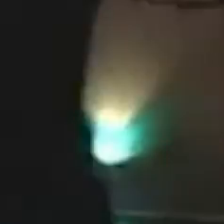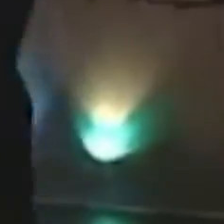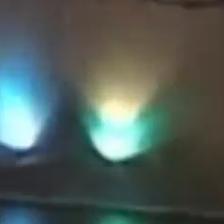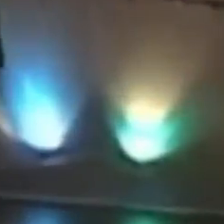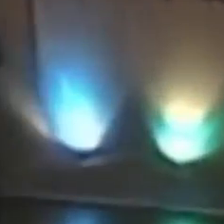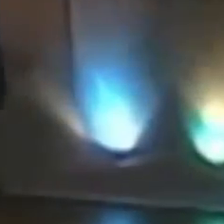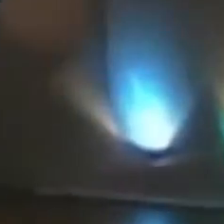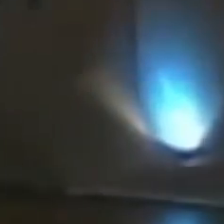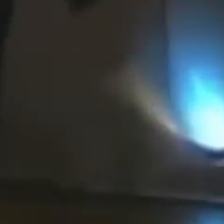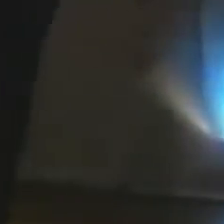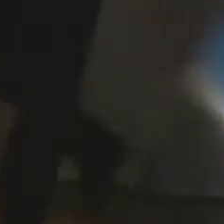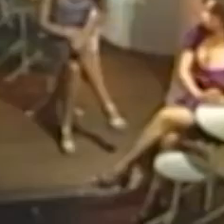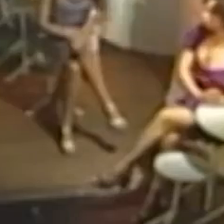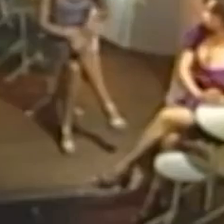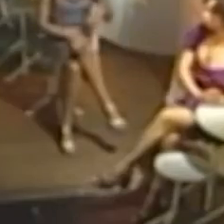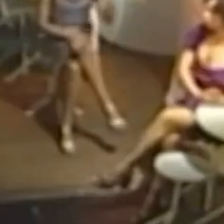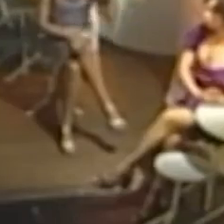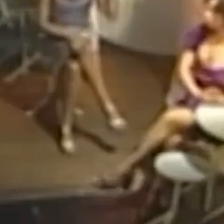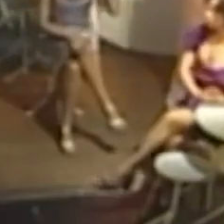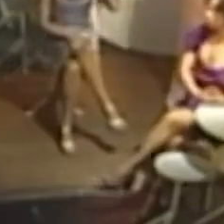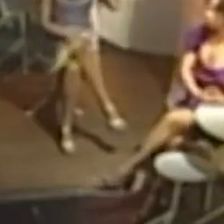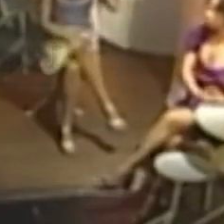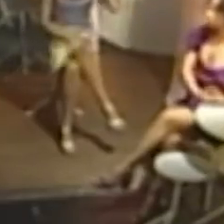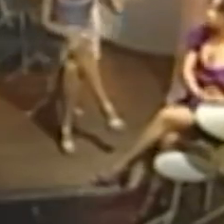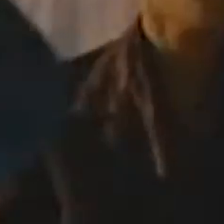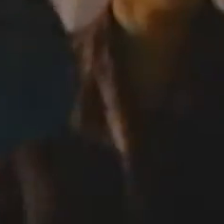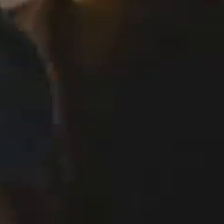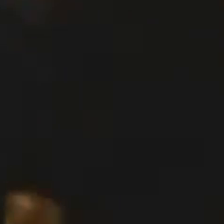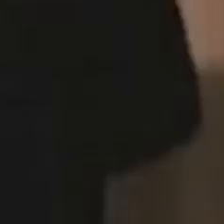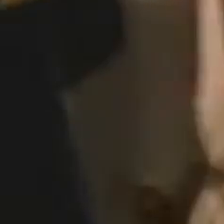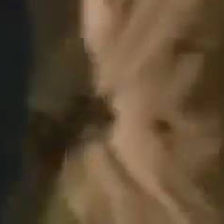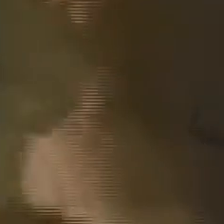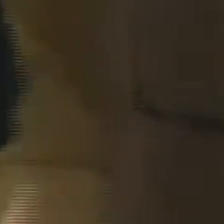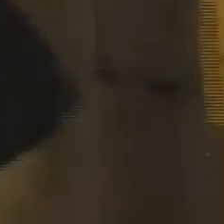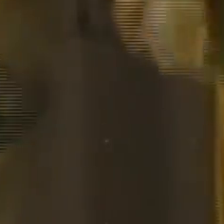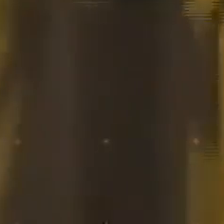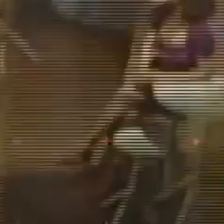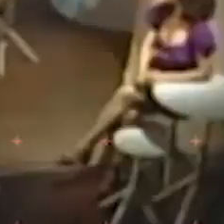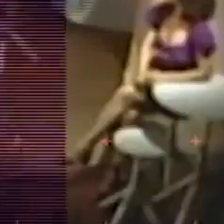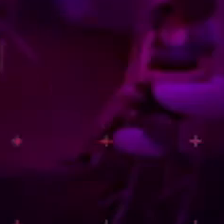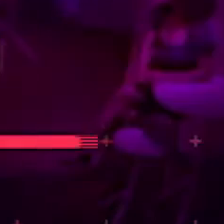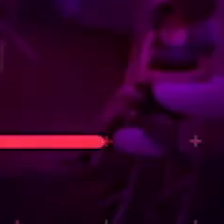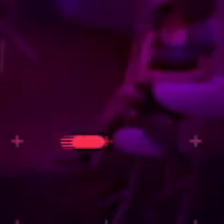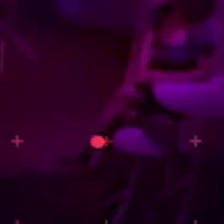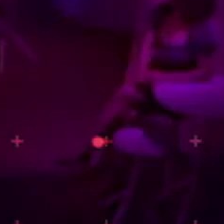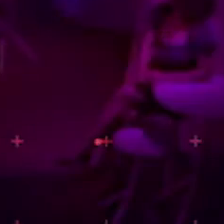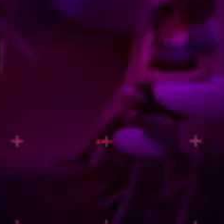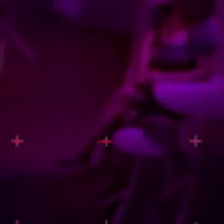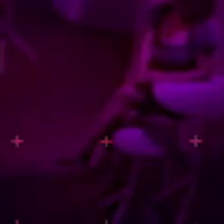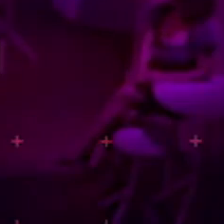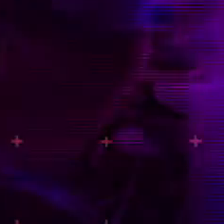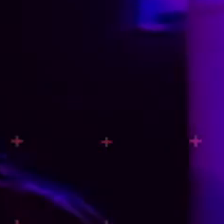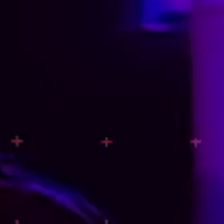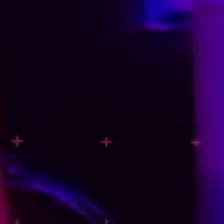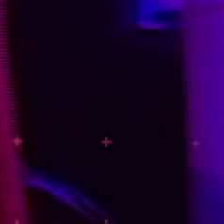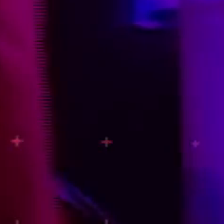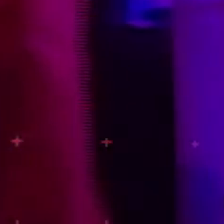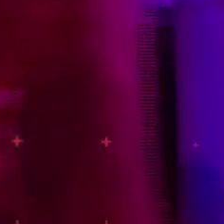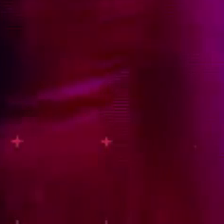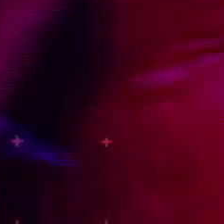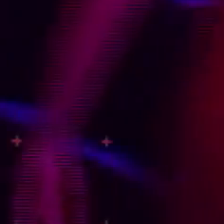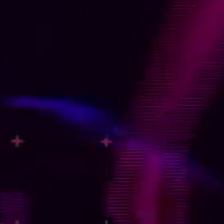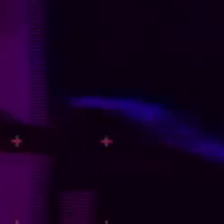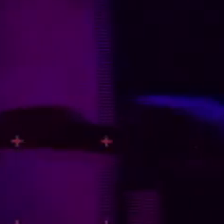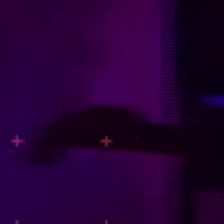Amores y boleros. Del grupo Curubandé. Este domingo 16 de mayo a las 2:30 de la